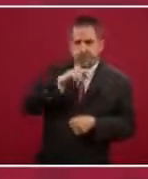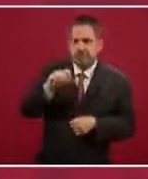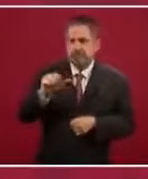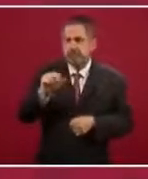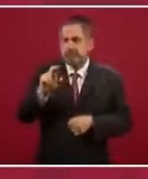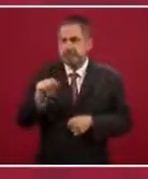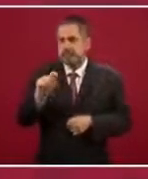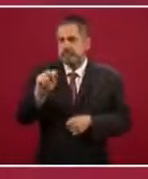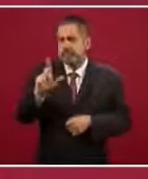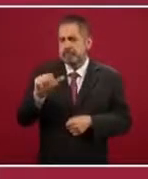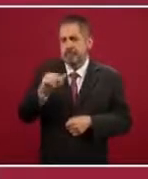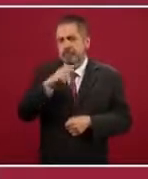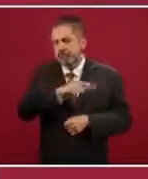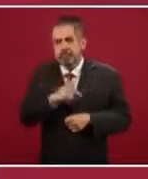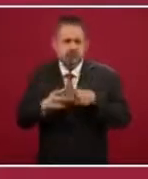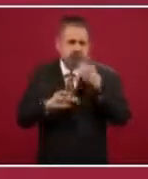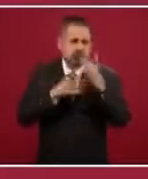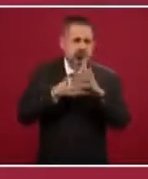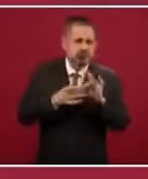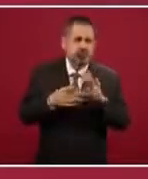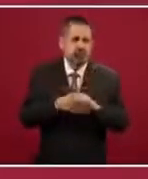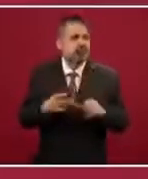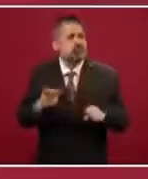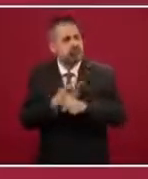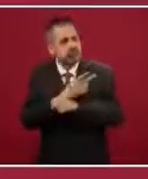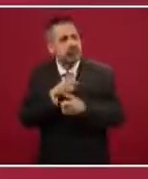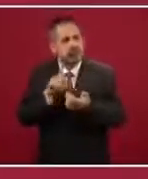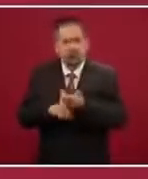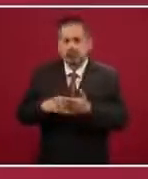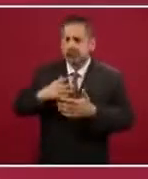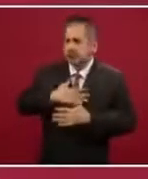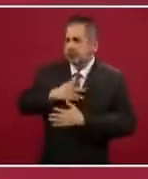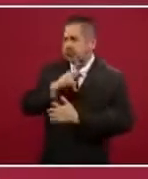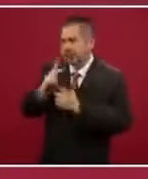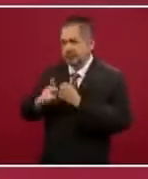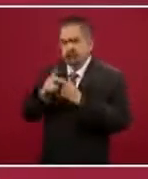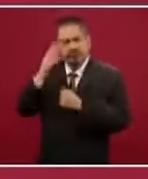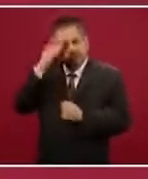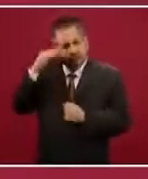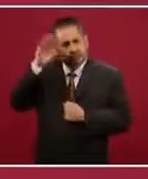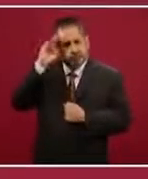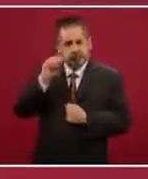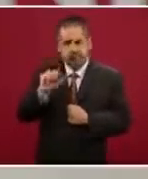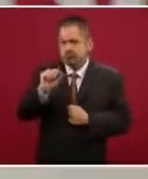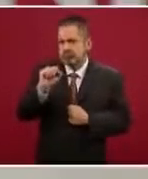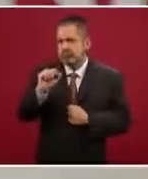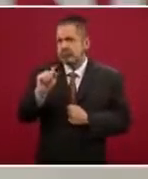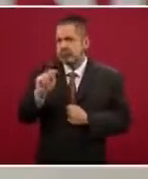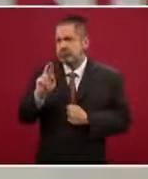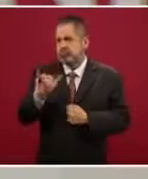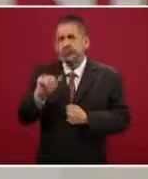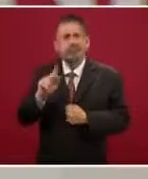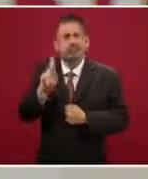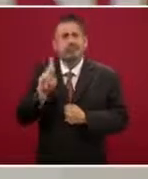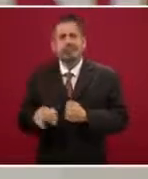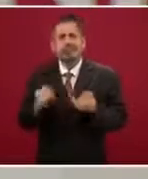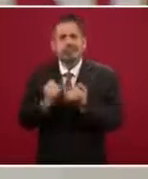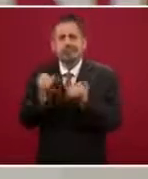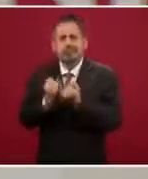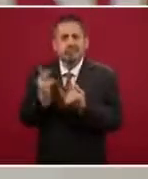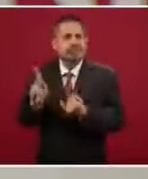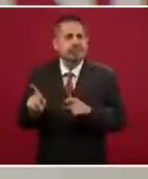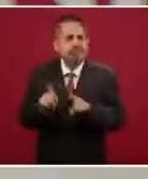manera muy serena explica qué es lo que está haciendo Australia con respecto al diagnóstico, y es idéntico a lo que estamos haciendo en México. Se hace